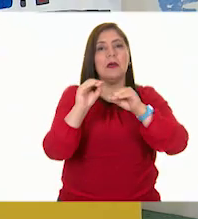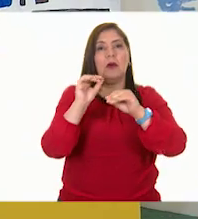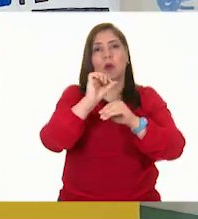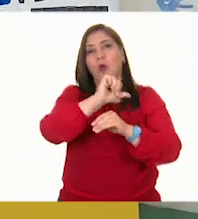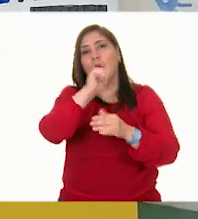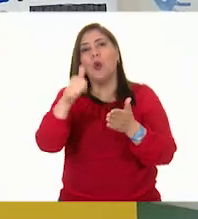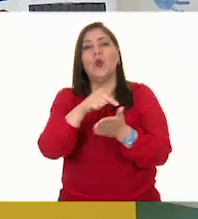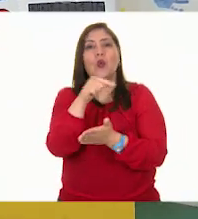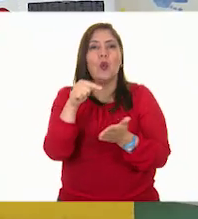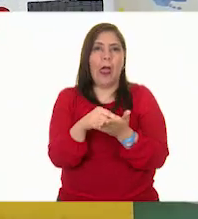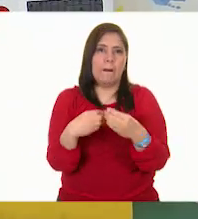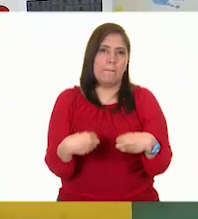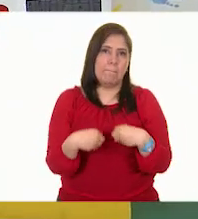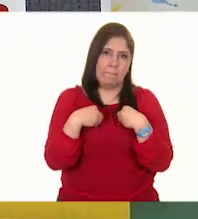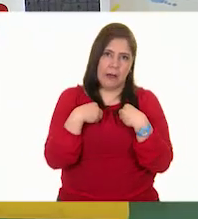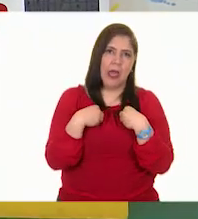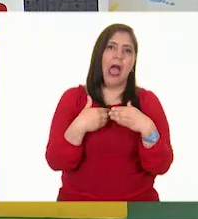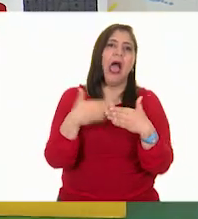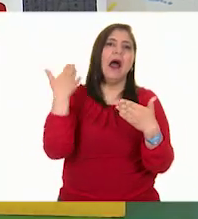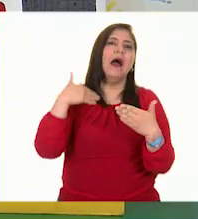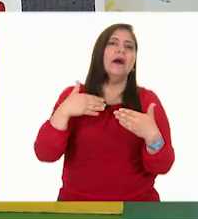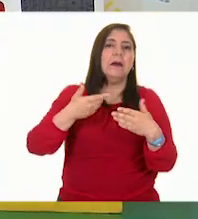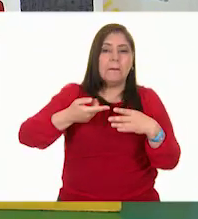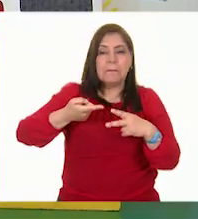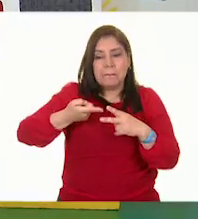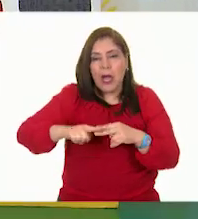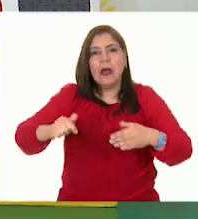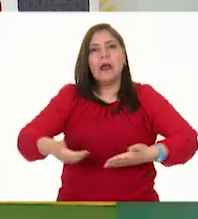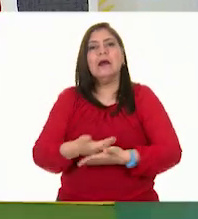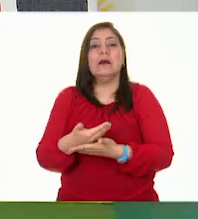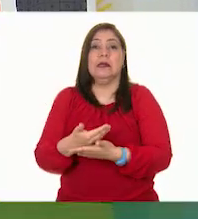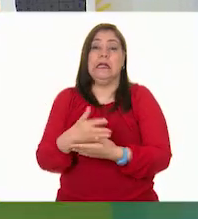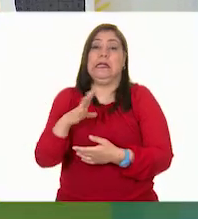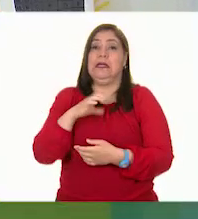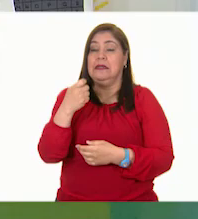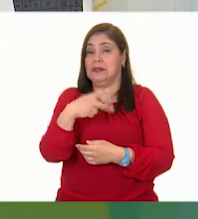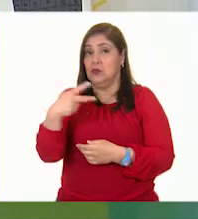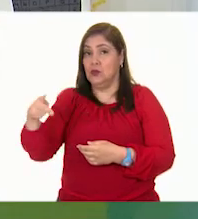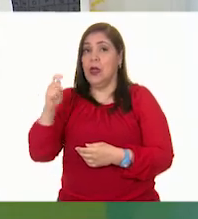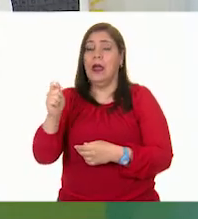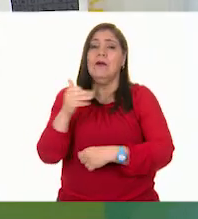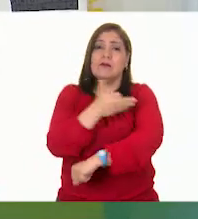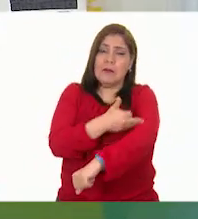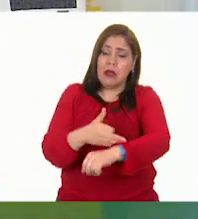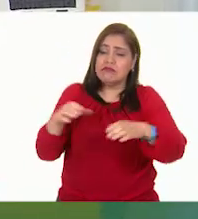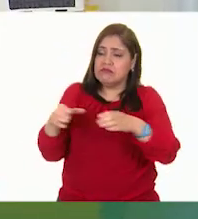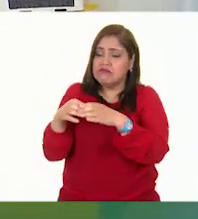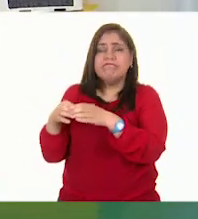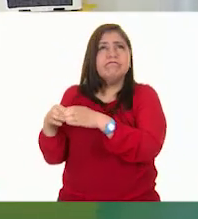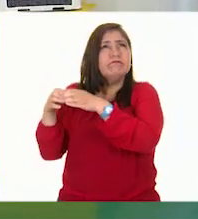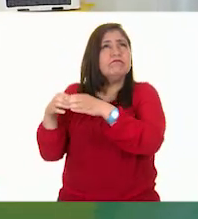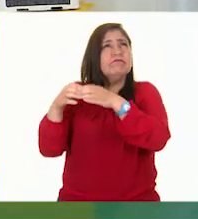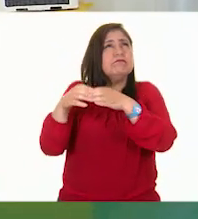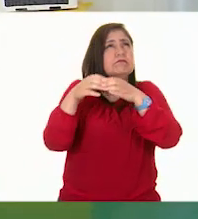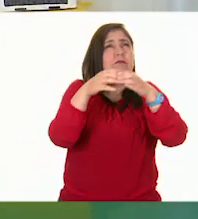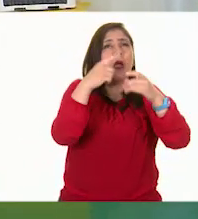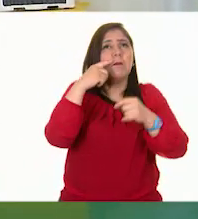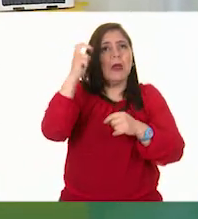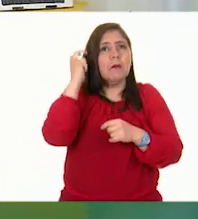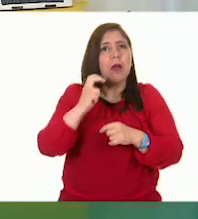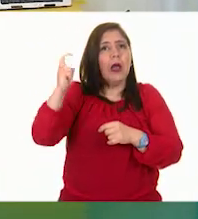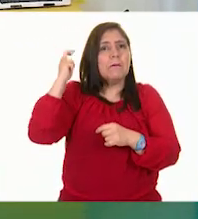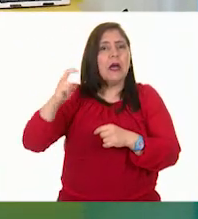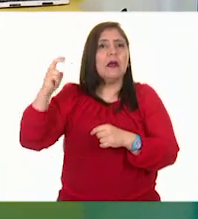lugar diferente al que nacieron. Las familias viajan y dejan sus hogares